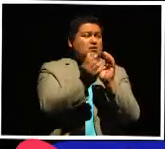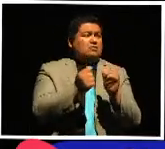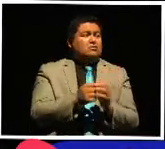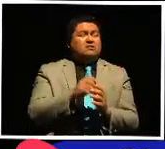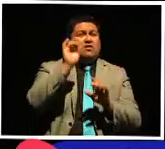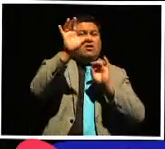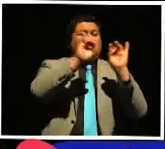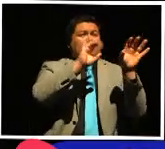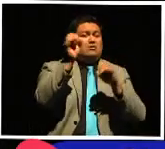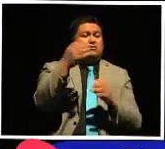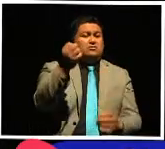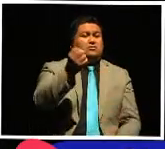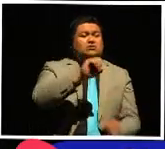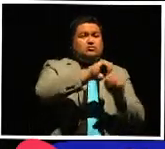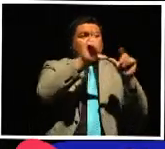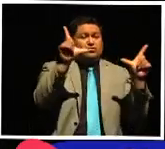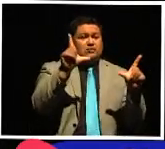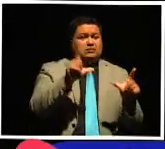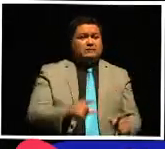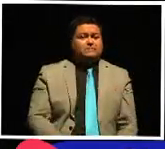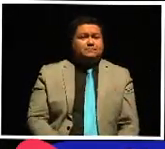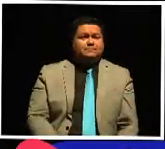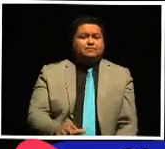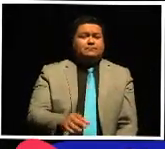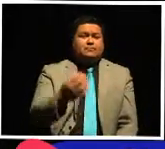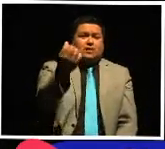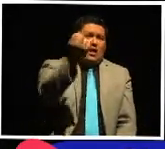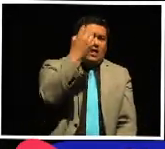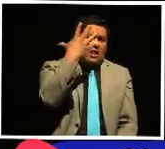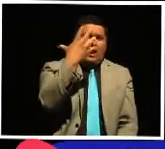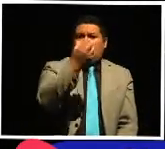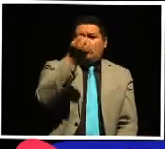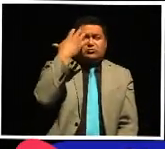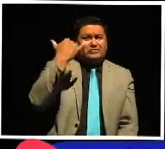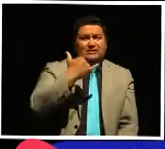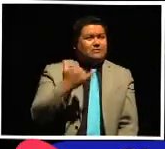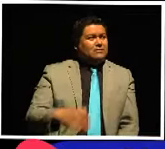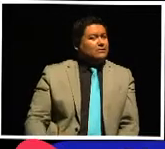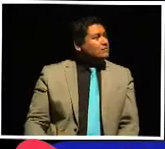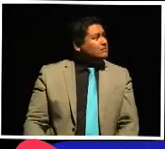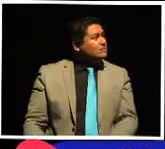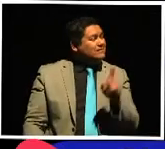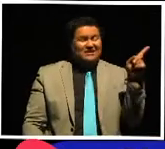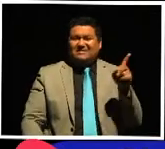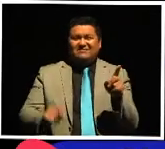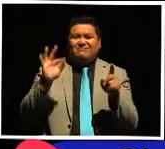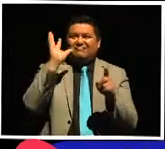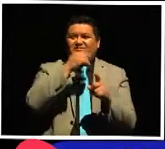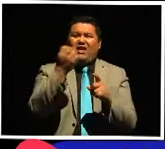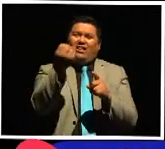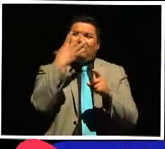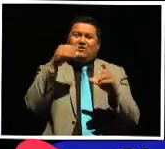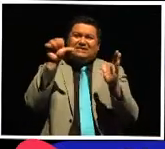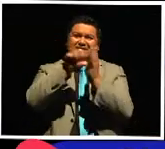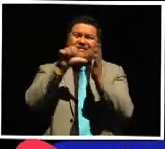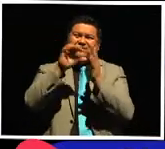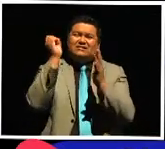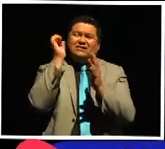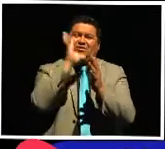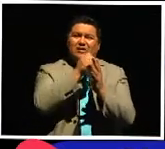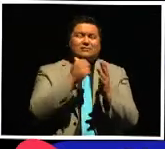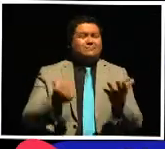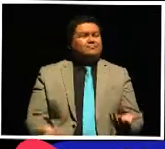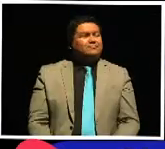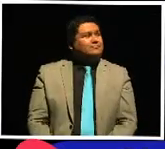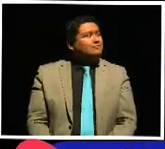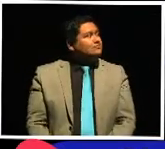una estrella bosón, tuve que estar emitiendo algo de luz. Y no está emitiendo nada, porque es una sombra. Entonces, ahora